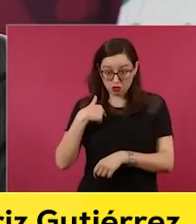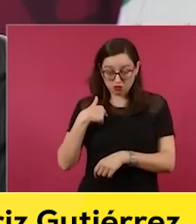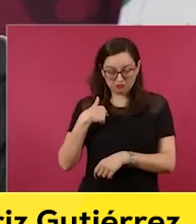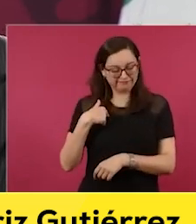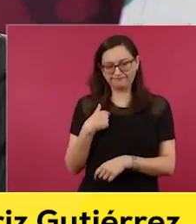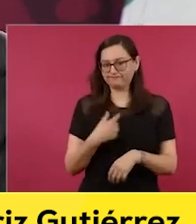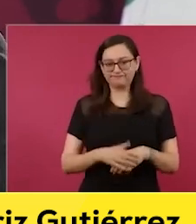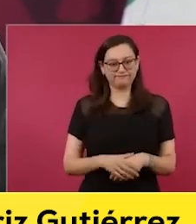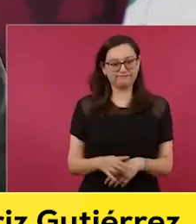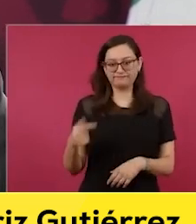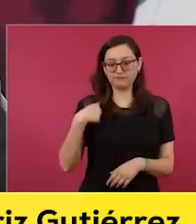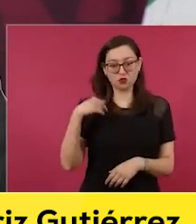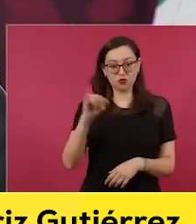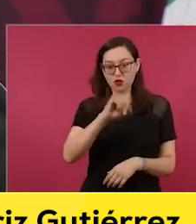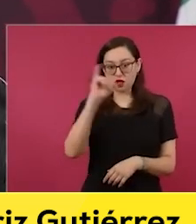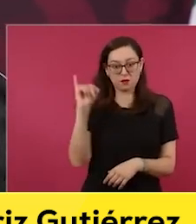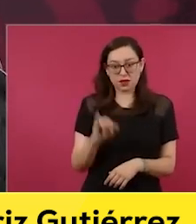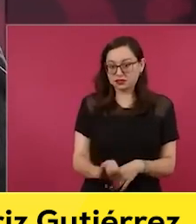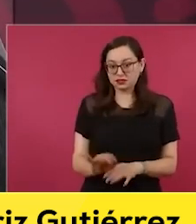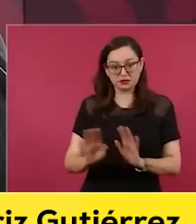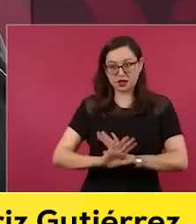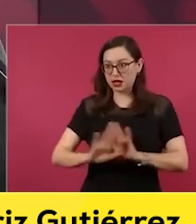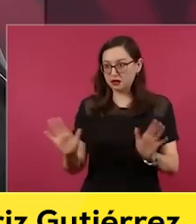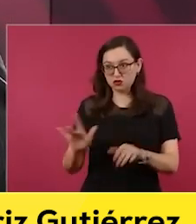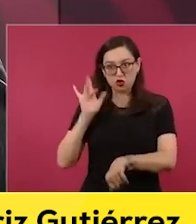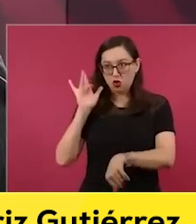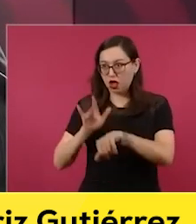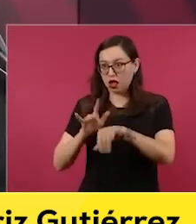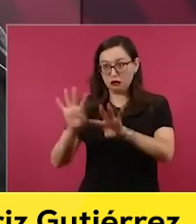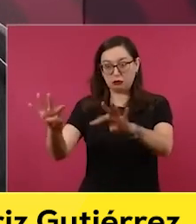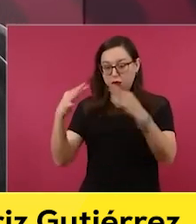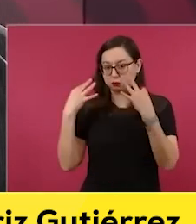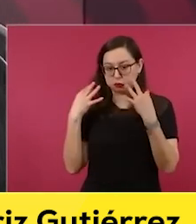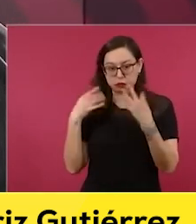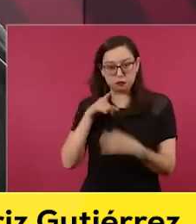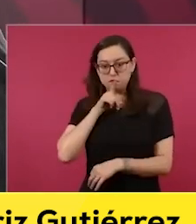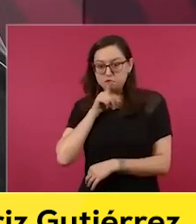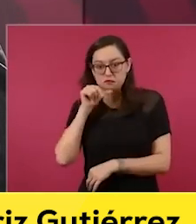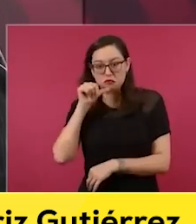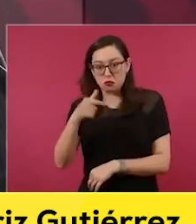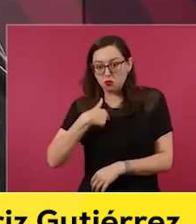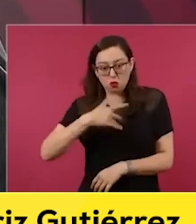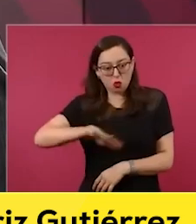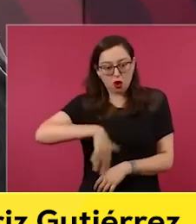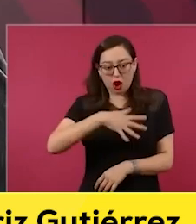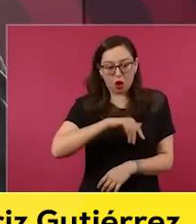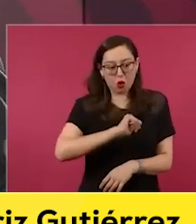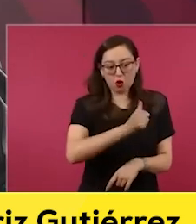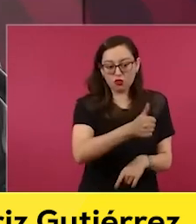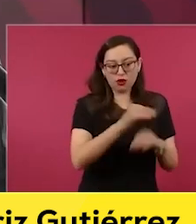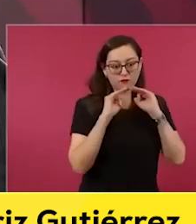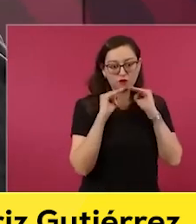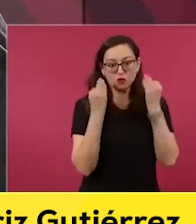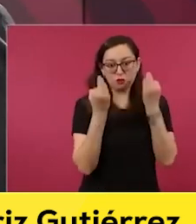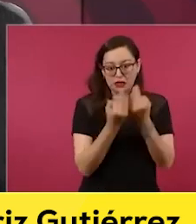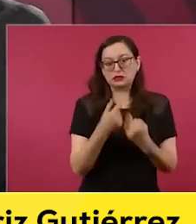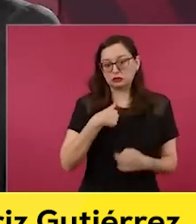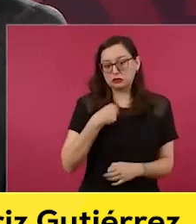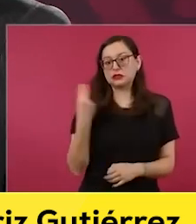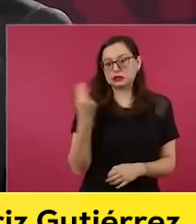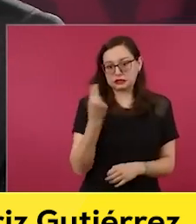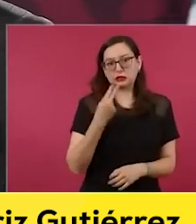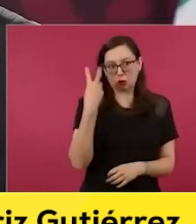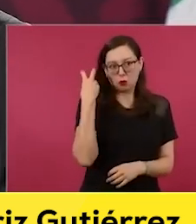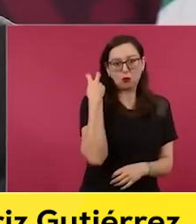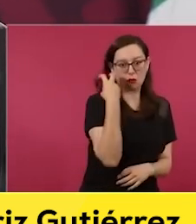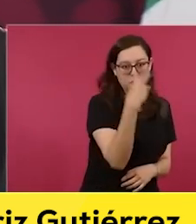reiteró que se irá a vivir a Palenque, en su rancho, donde no recibirá, dijo, a nadie. Textualmente, lo que comentó el mandatario mexicano es que no